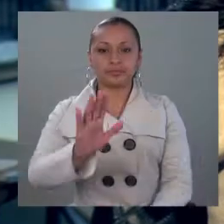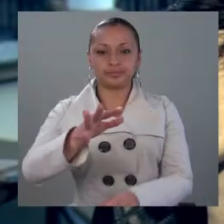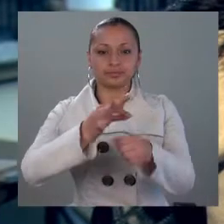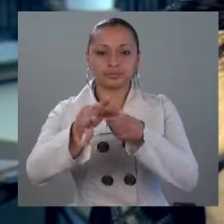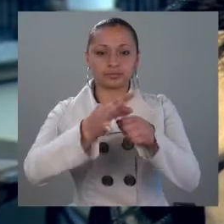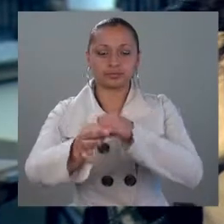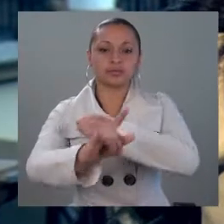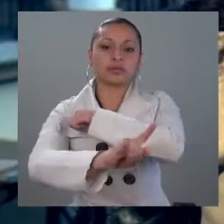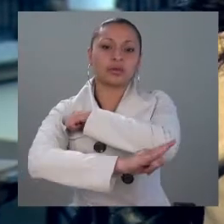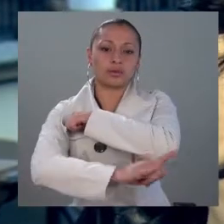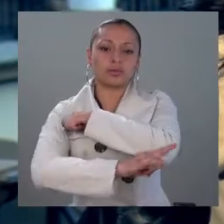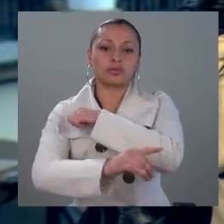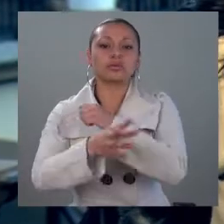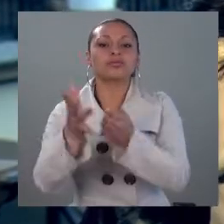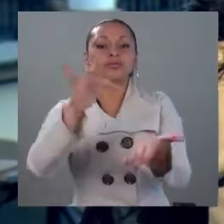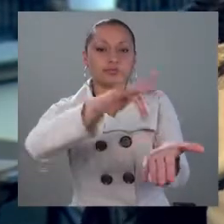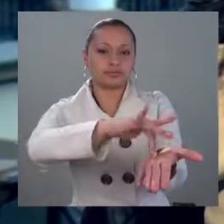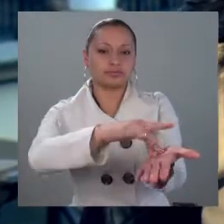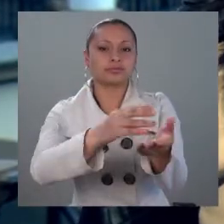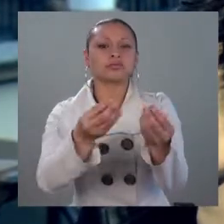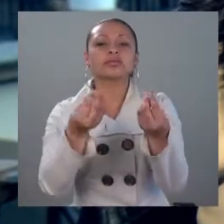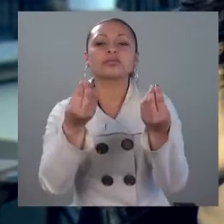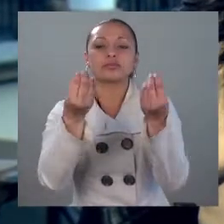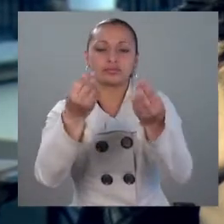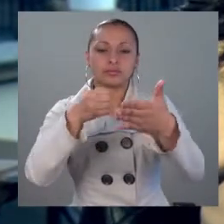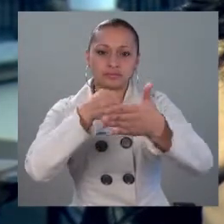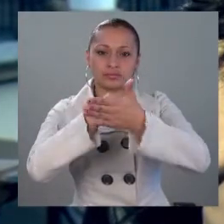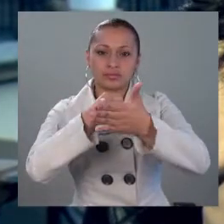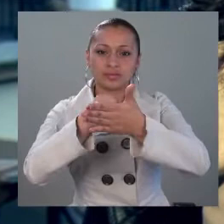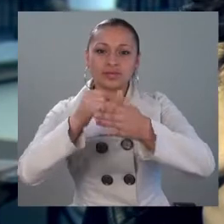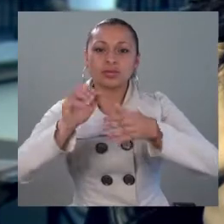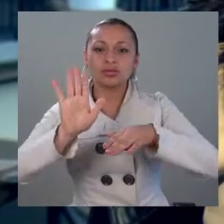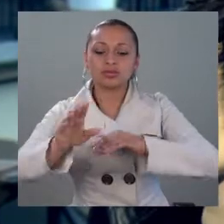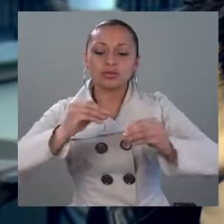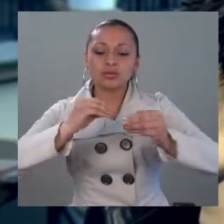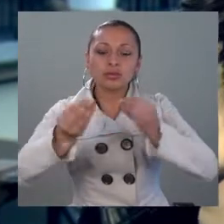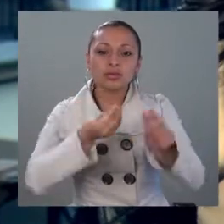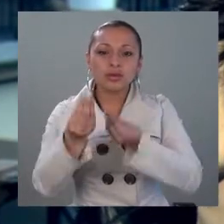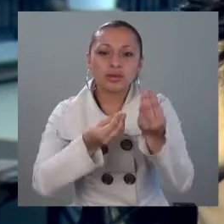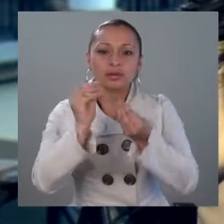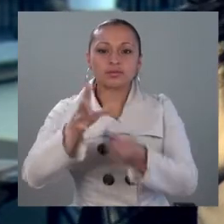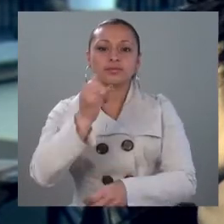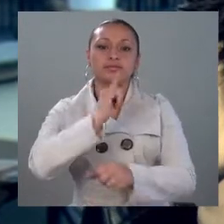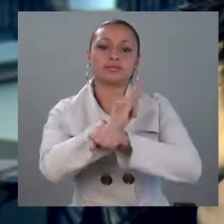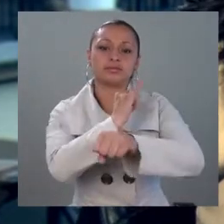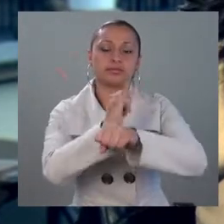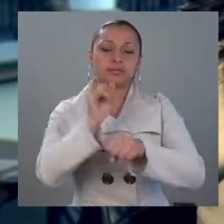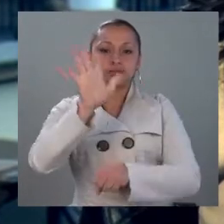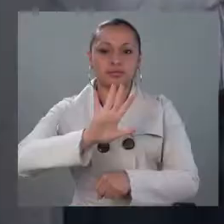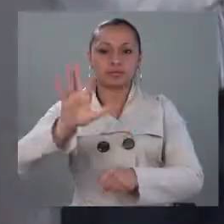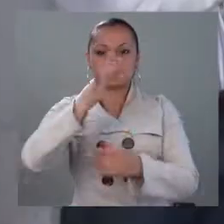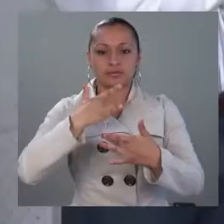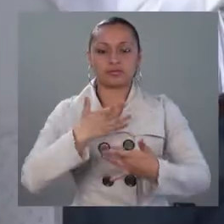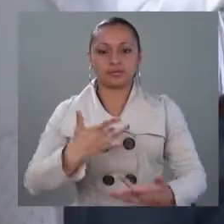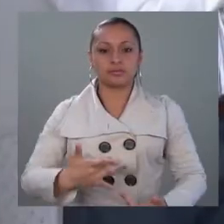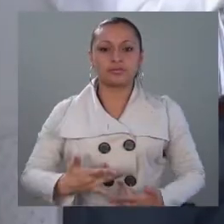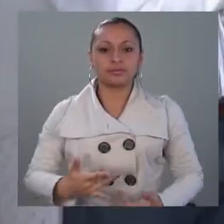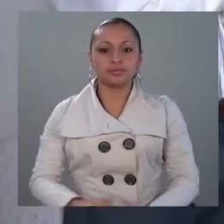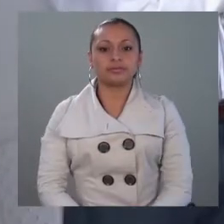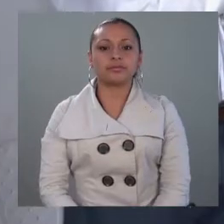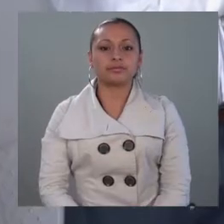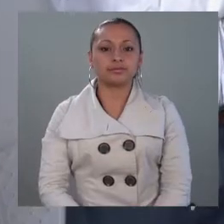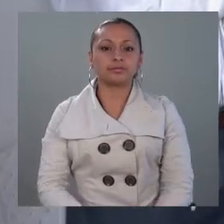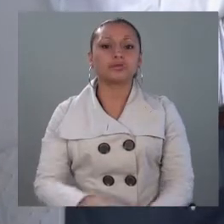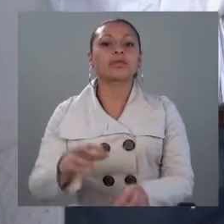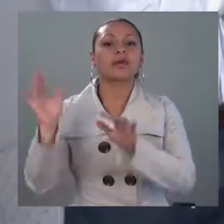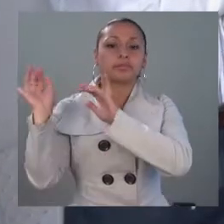El municipio de La Unión fue escenario de un nuevo proceso de rendición de cuentas descentralizado del Instituto Departamental de Salud. En la